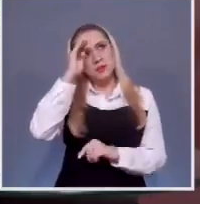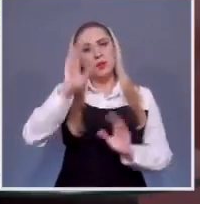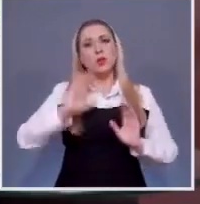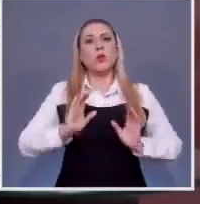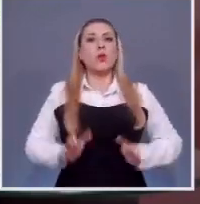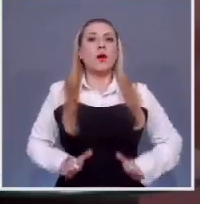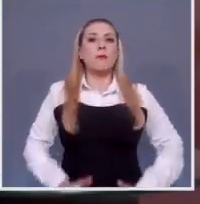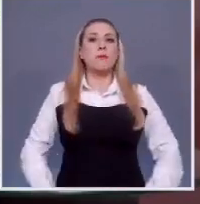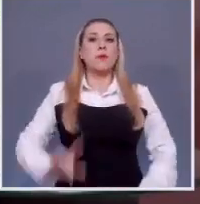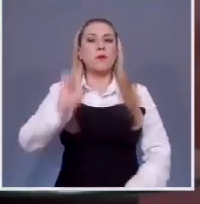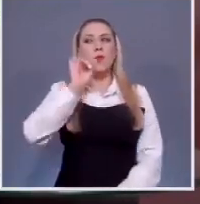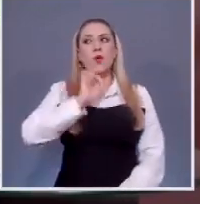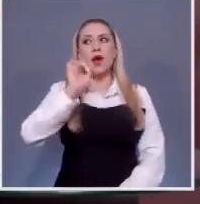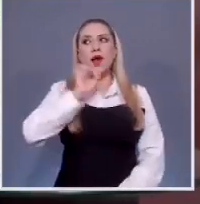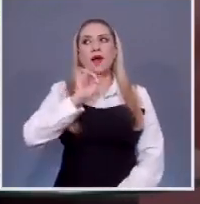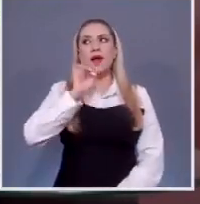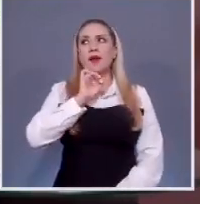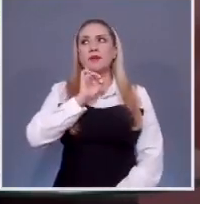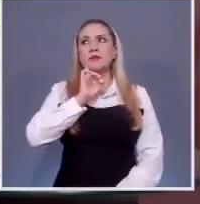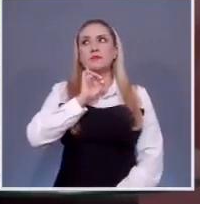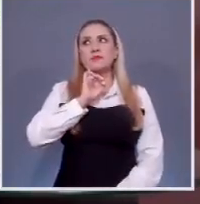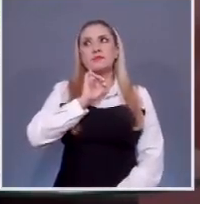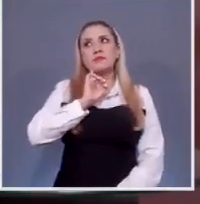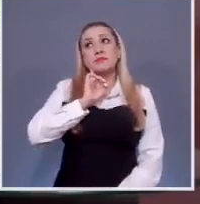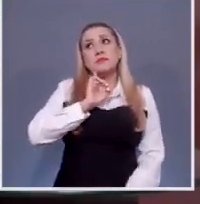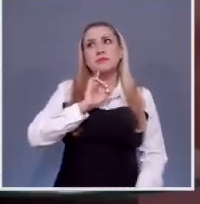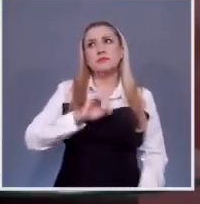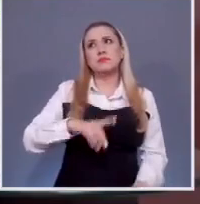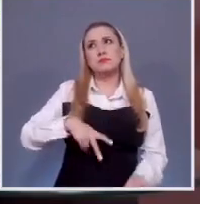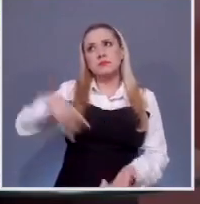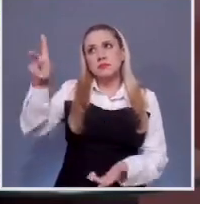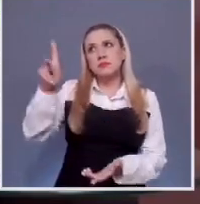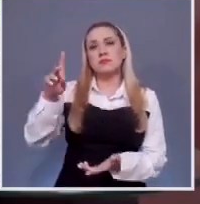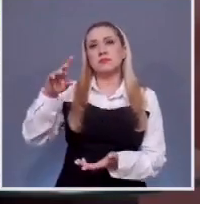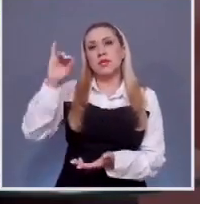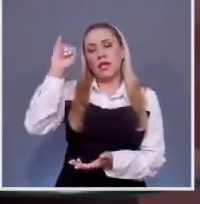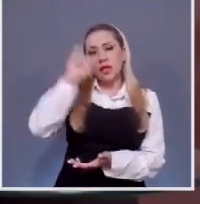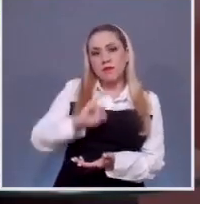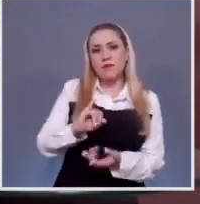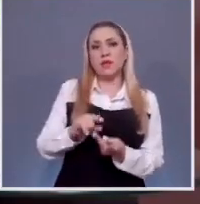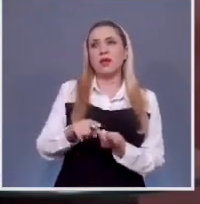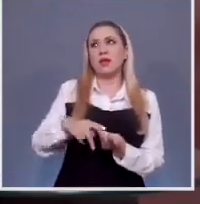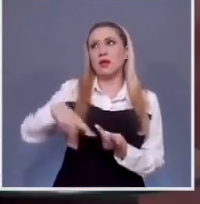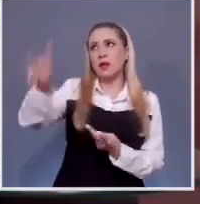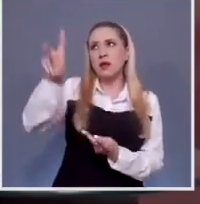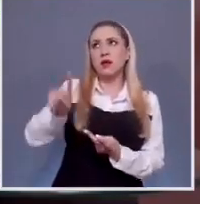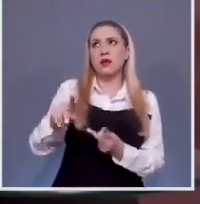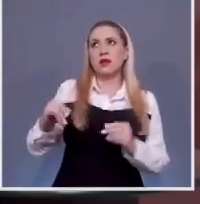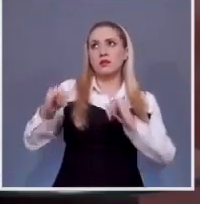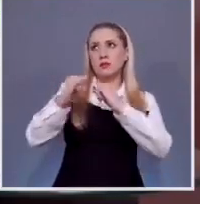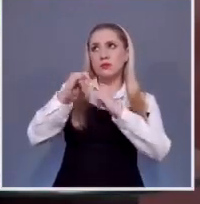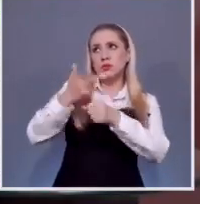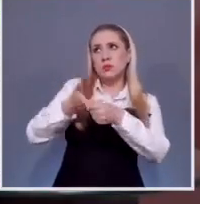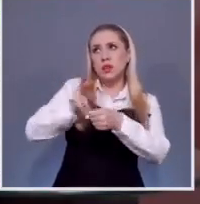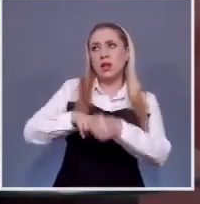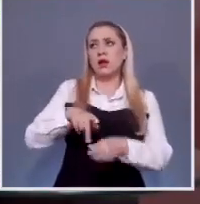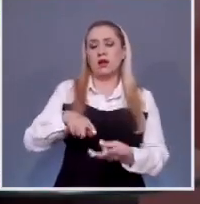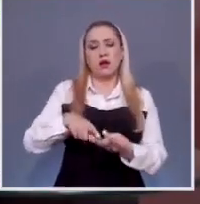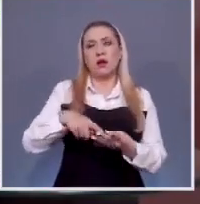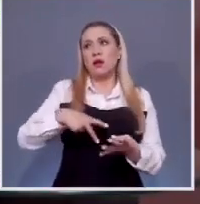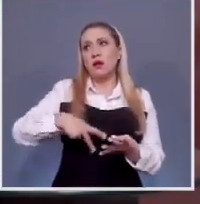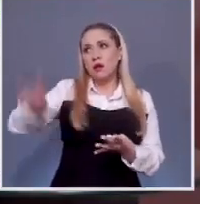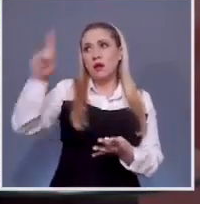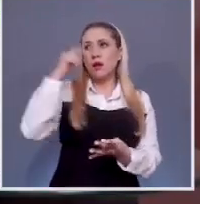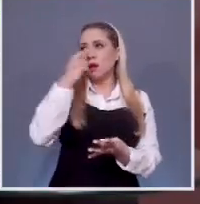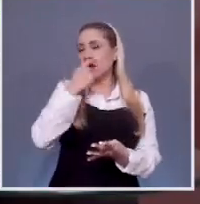son del Estado, de las instituciones, del patrón, pero a las mujeres no se les ve como sujetos autónomos capaces de